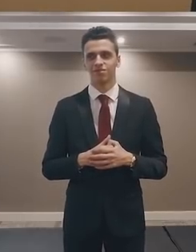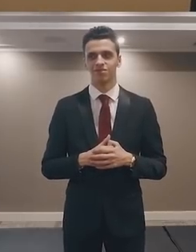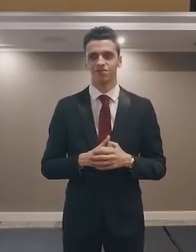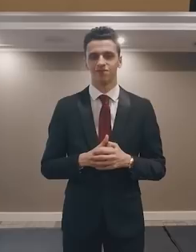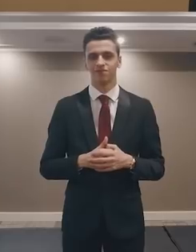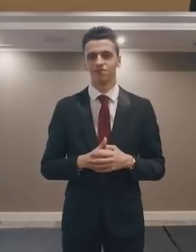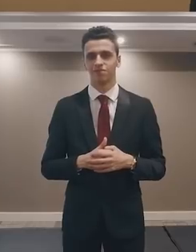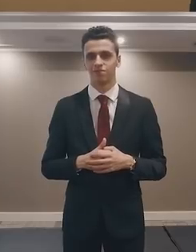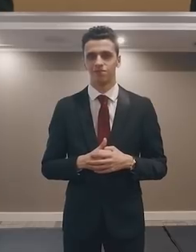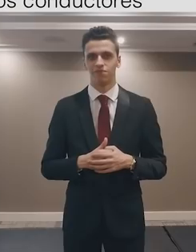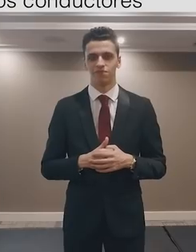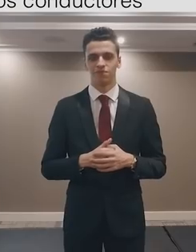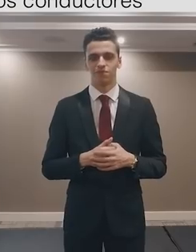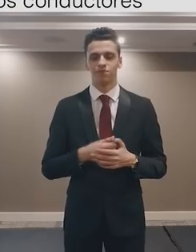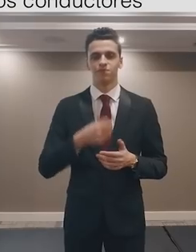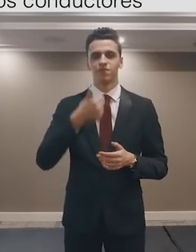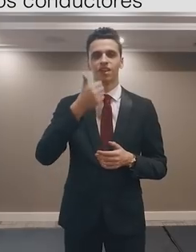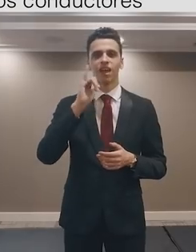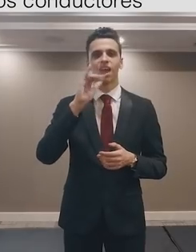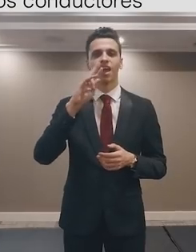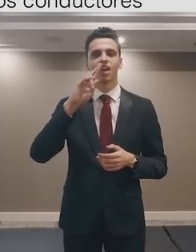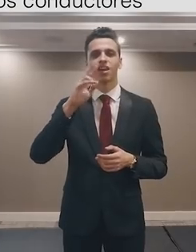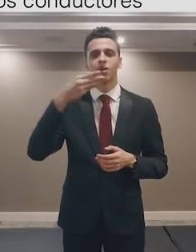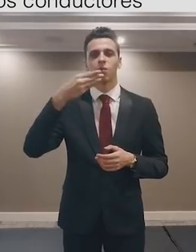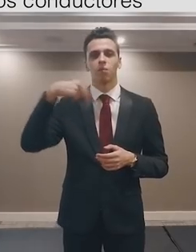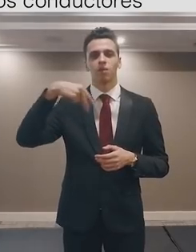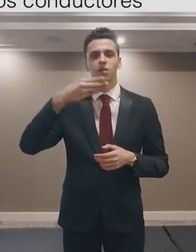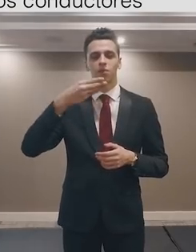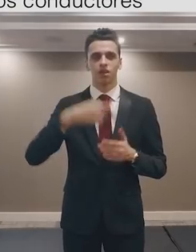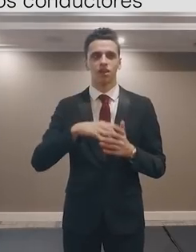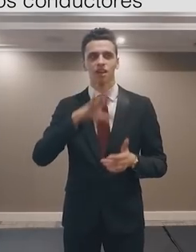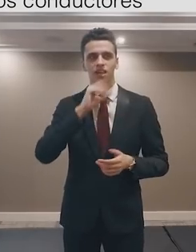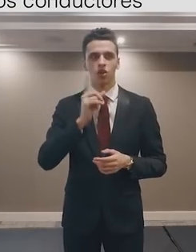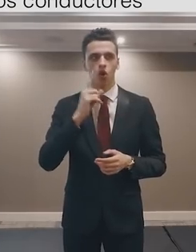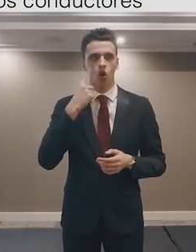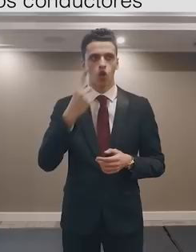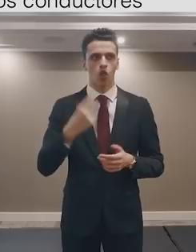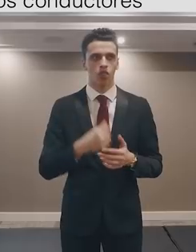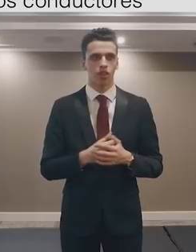es una locura ir bien vi quién no conoce el bien vi